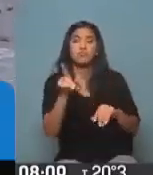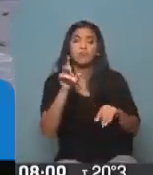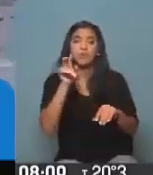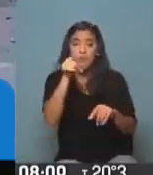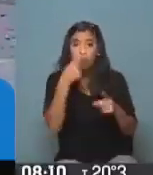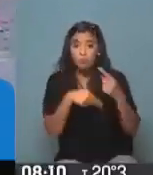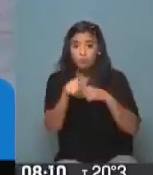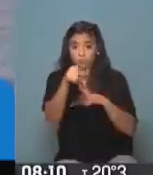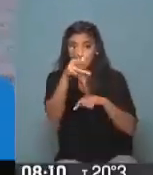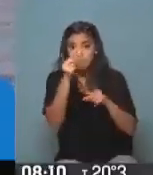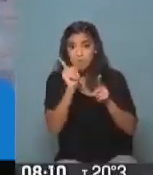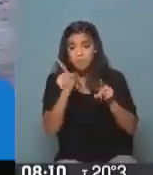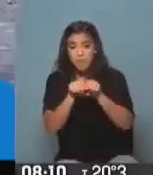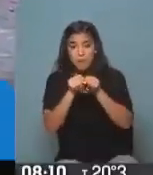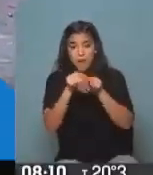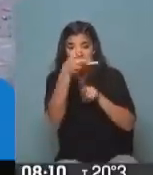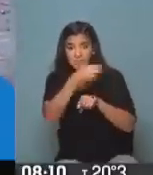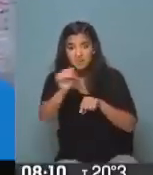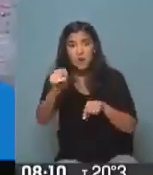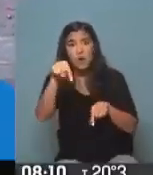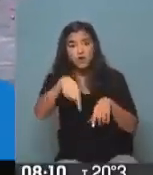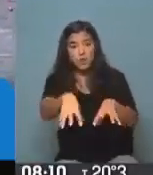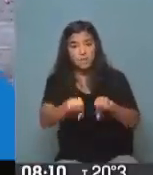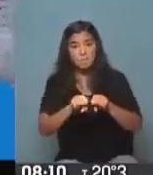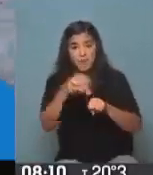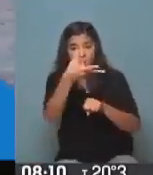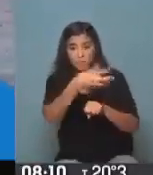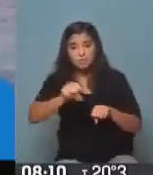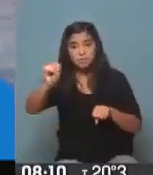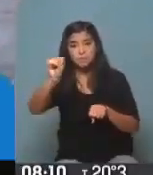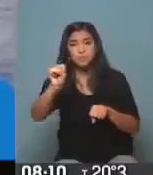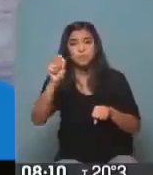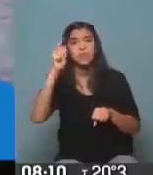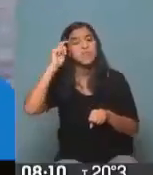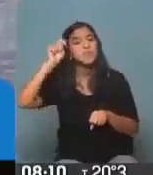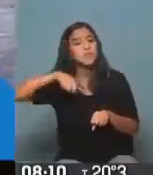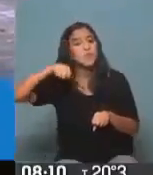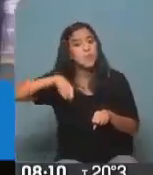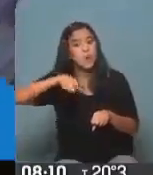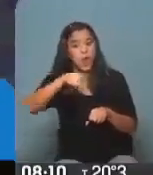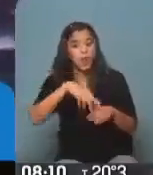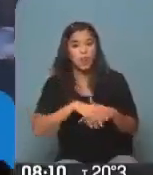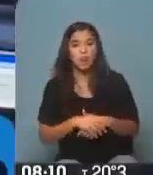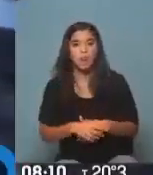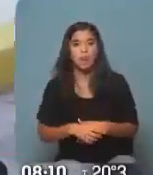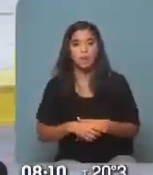cuando esta pareja era trasladada muy temprano esta mañana a los tribunales de Comodoro Py.